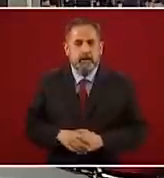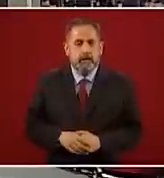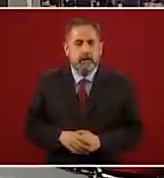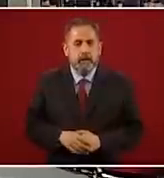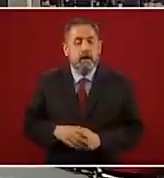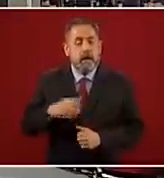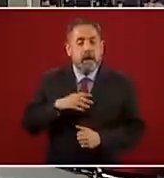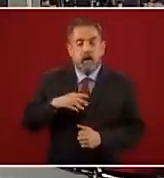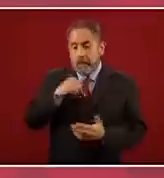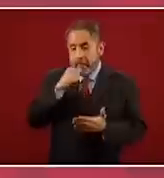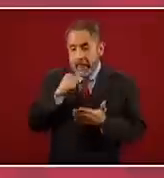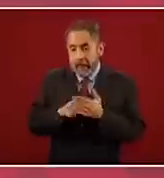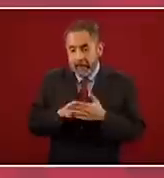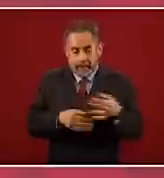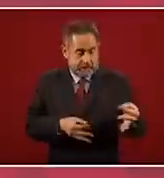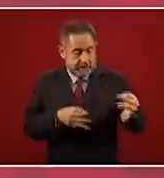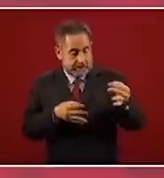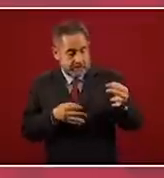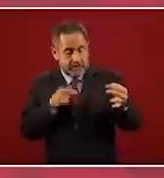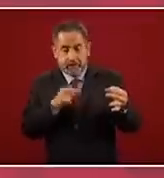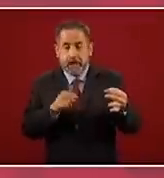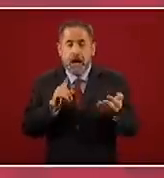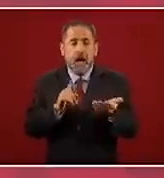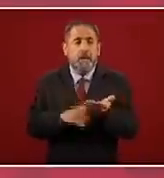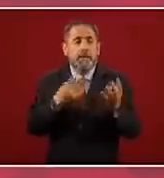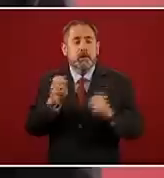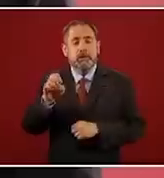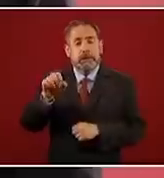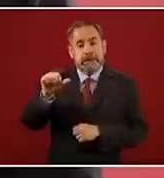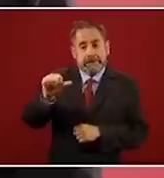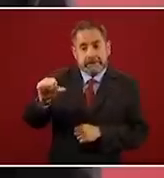Pues tengo una carta de